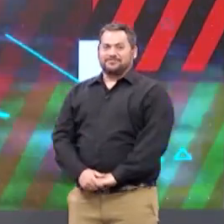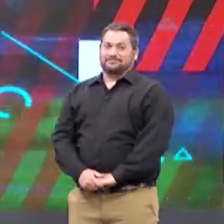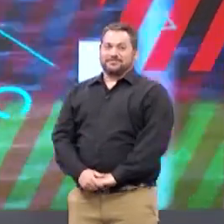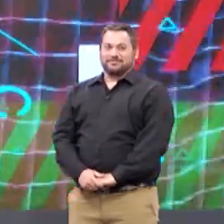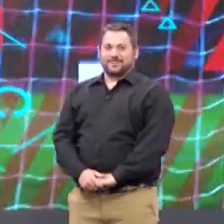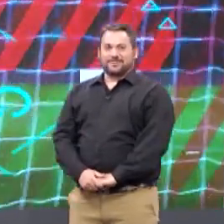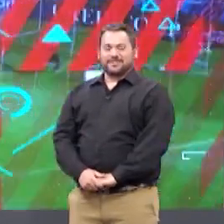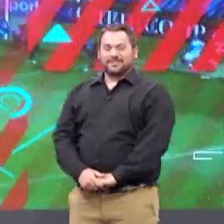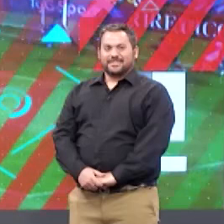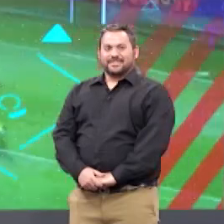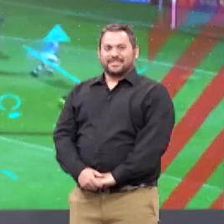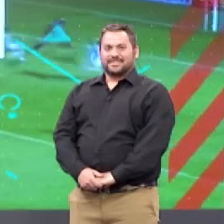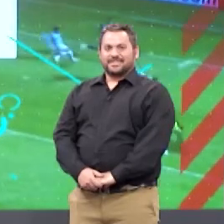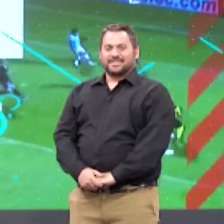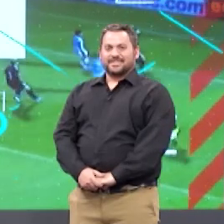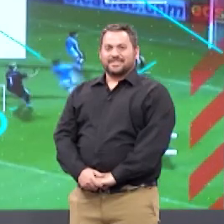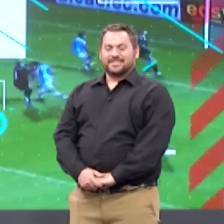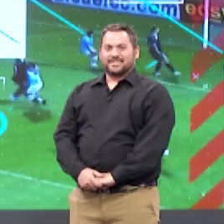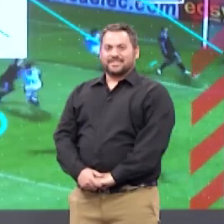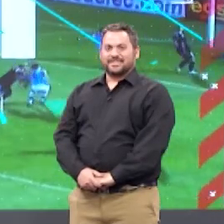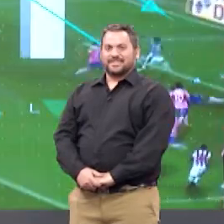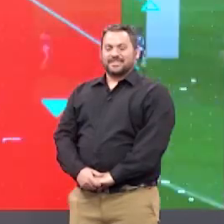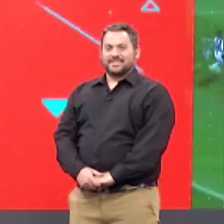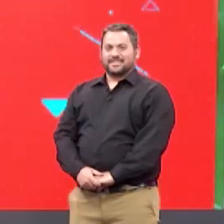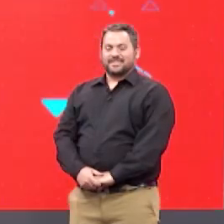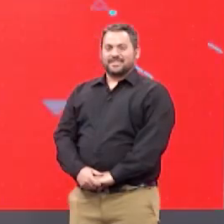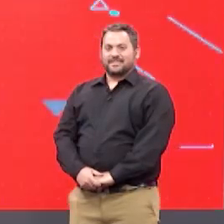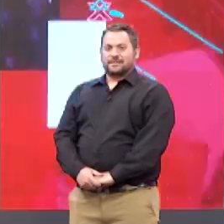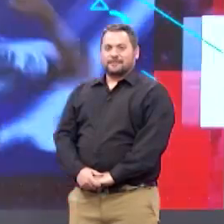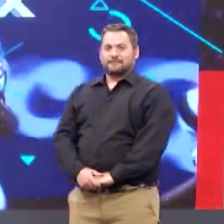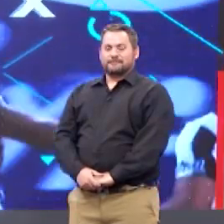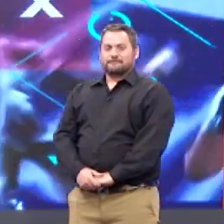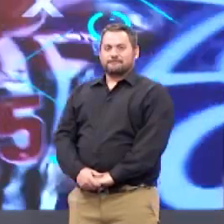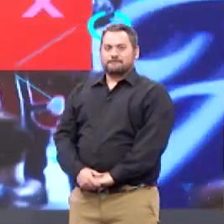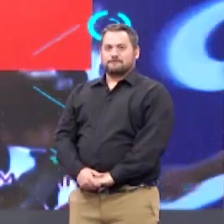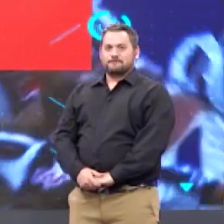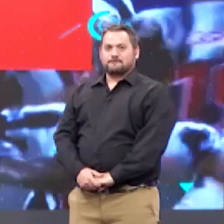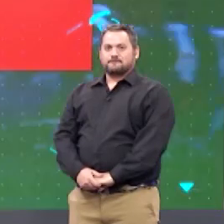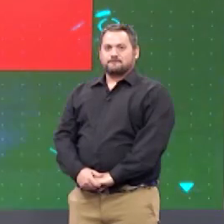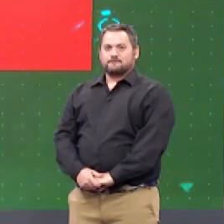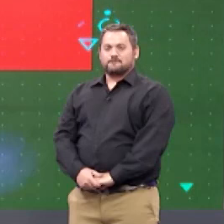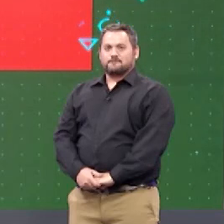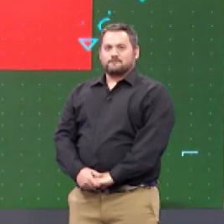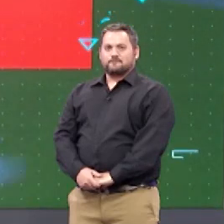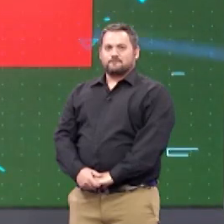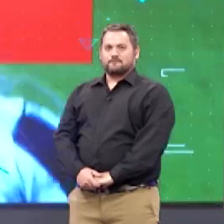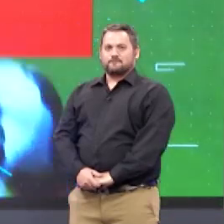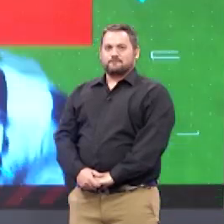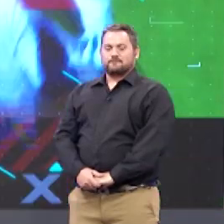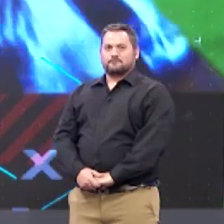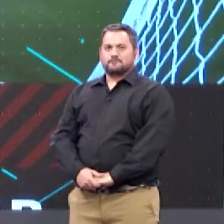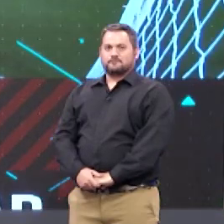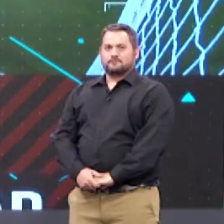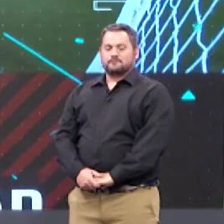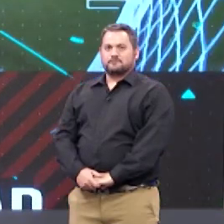Bueno, pero solo, perdieron mal. Y después, Talleres, ¿no? En su parte, digo, no, bueno, nosotros, hijo Herrera. Me parece que